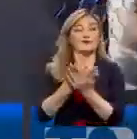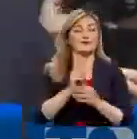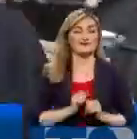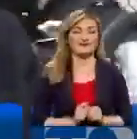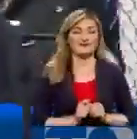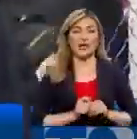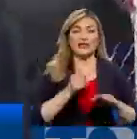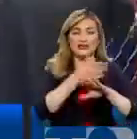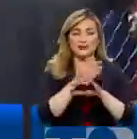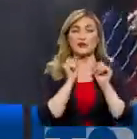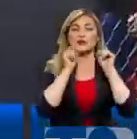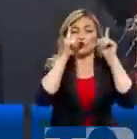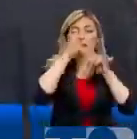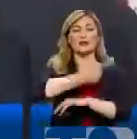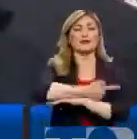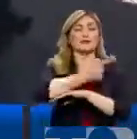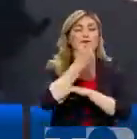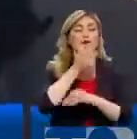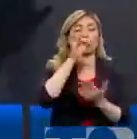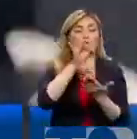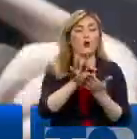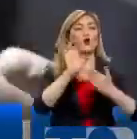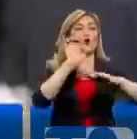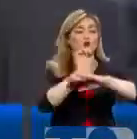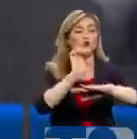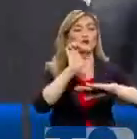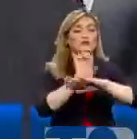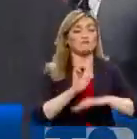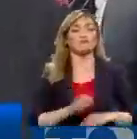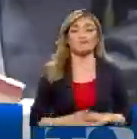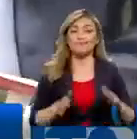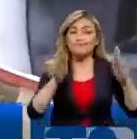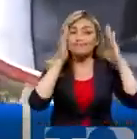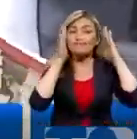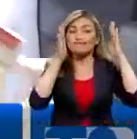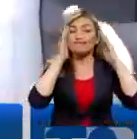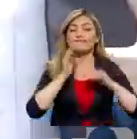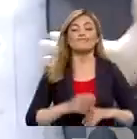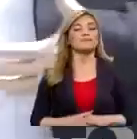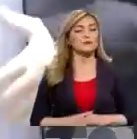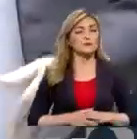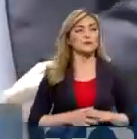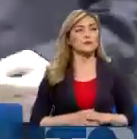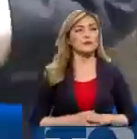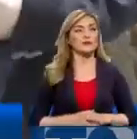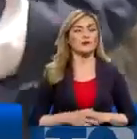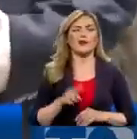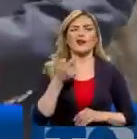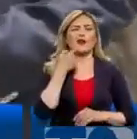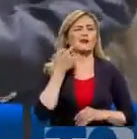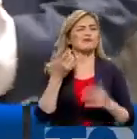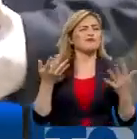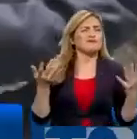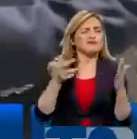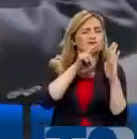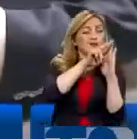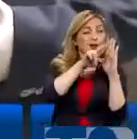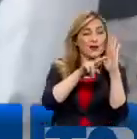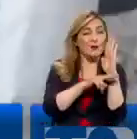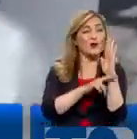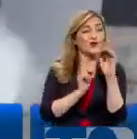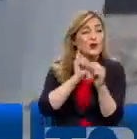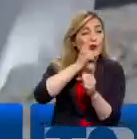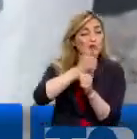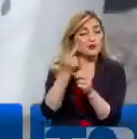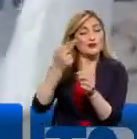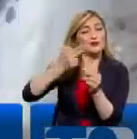gratas sorpresas en los próximos días. El pueblo ecuatoriano tiene que estar muy atento. Arauz rechazó reiteradamente el reglamento que dispone